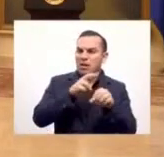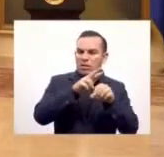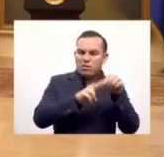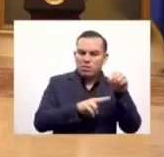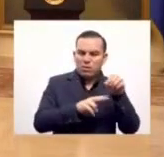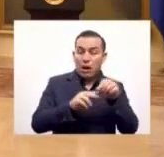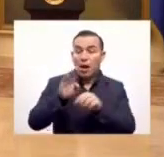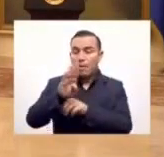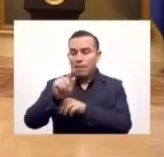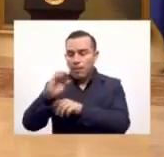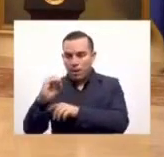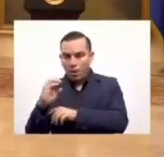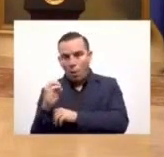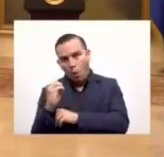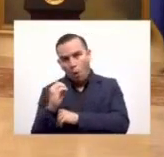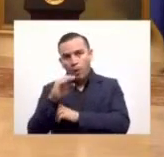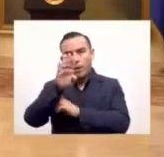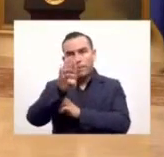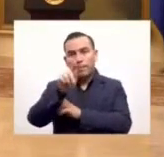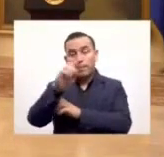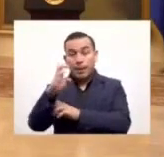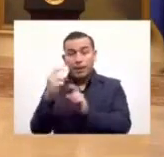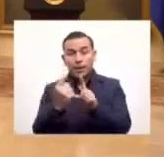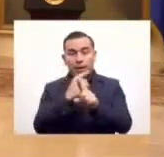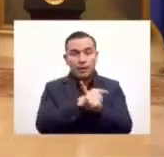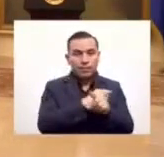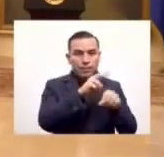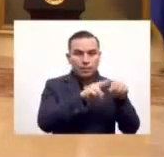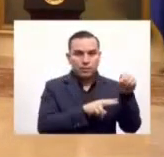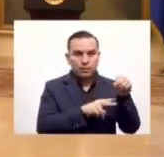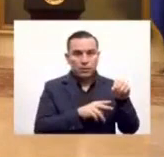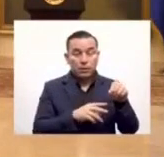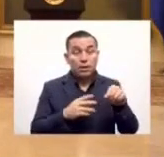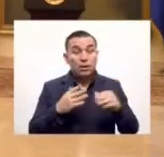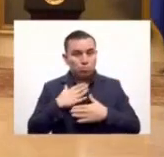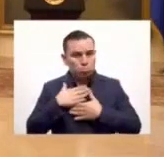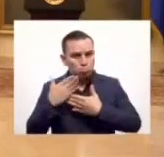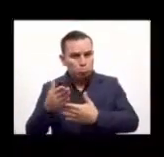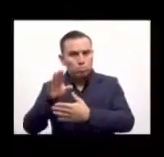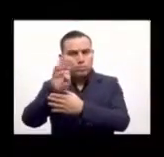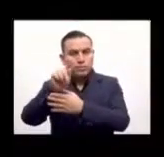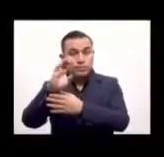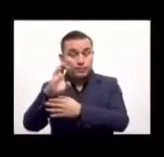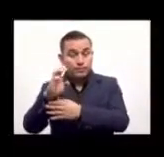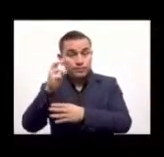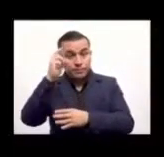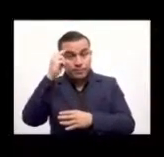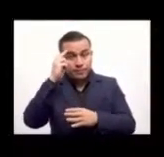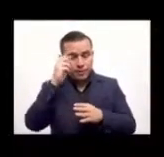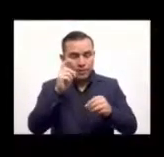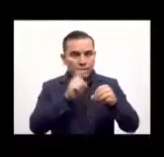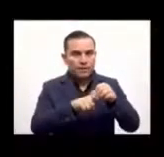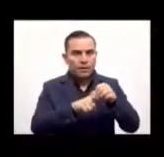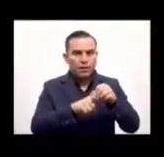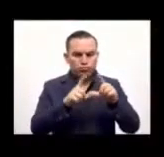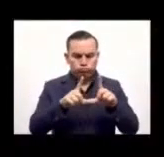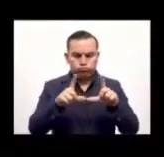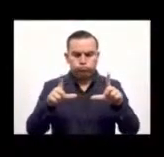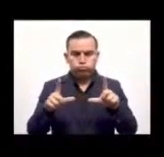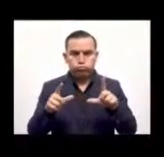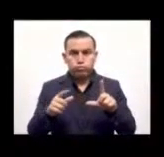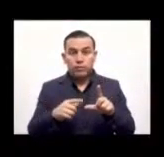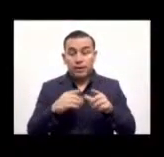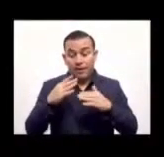te dicen, oye, pues, por supuesto que uno de los principales incentivos de una fintech